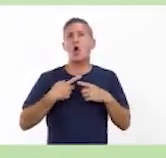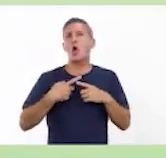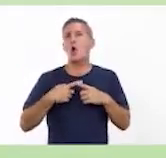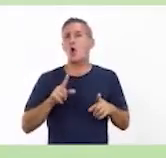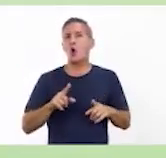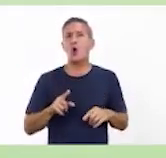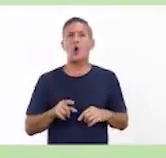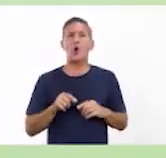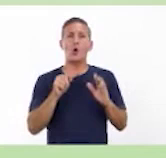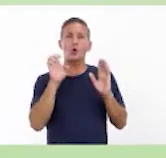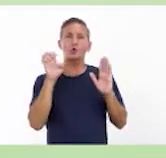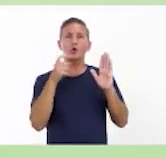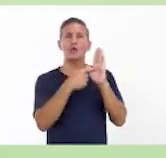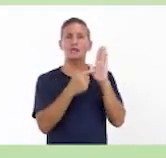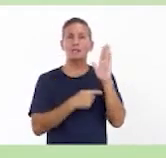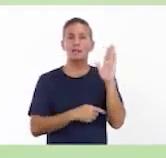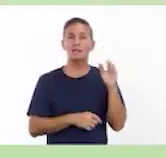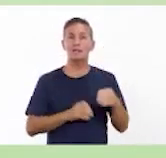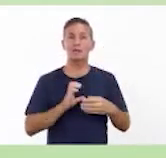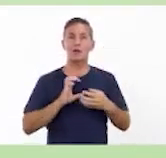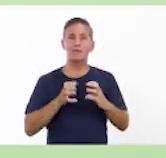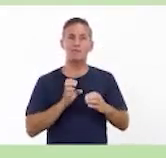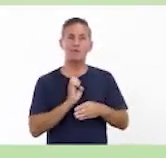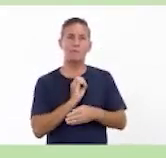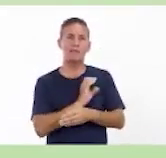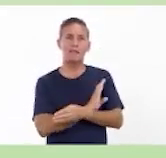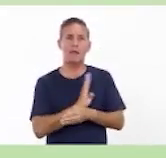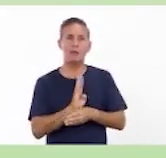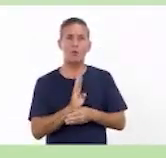en la página 144.